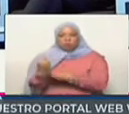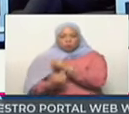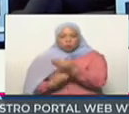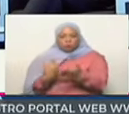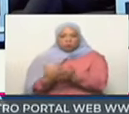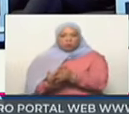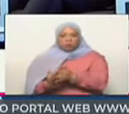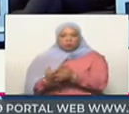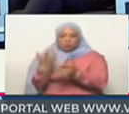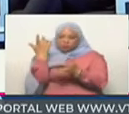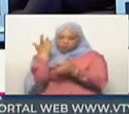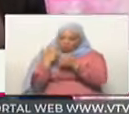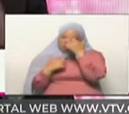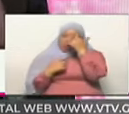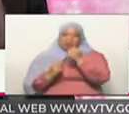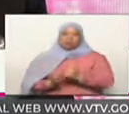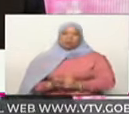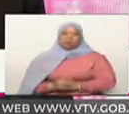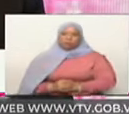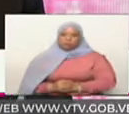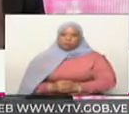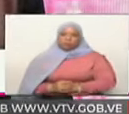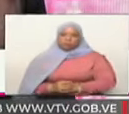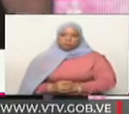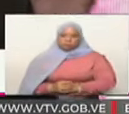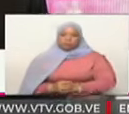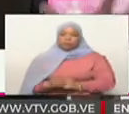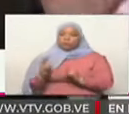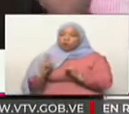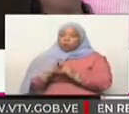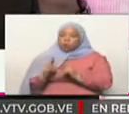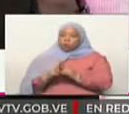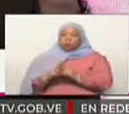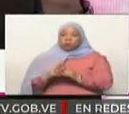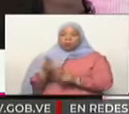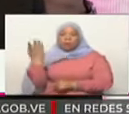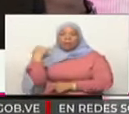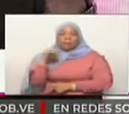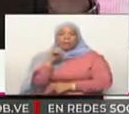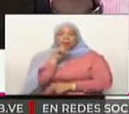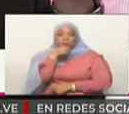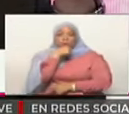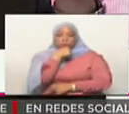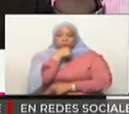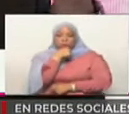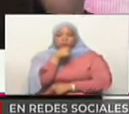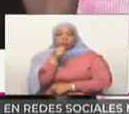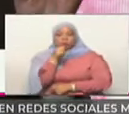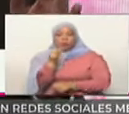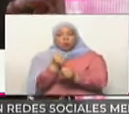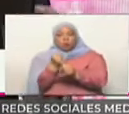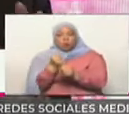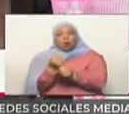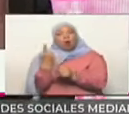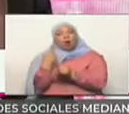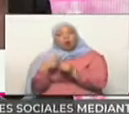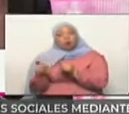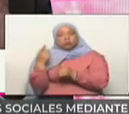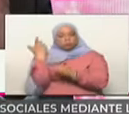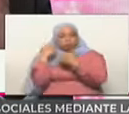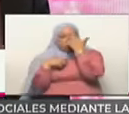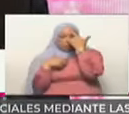el comandante Hugo Chávez, aquel que conocíamos como Hugo, y otros le decían